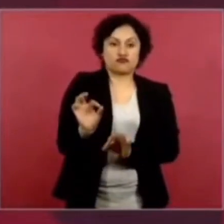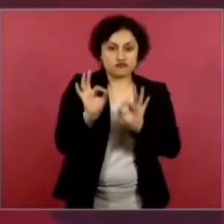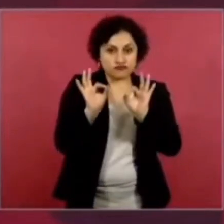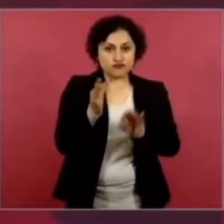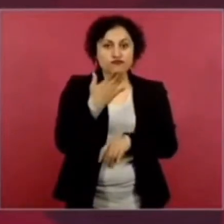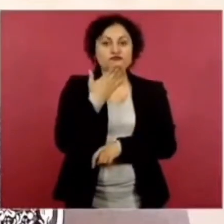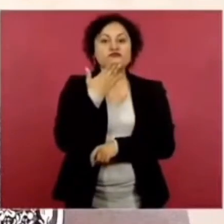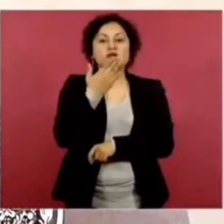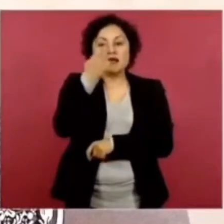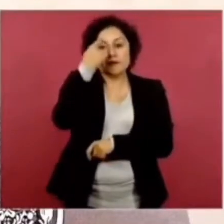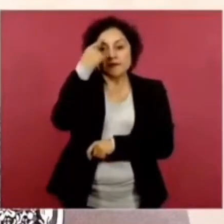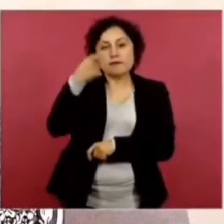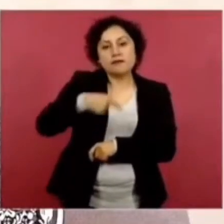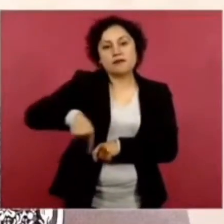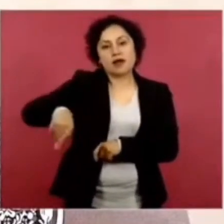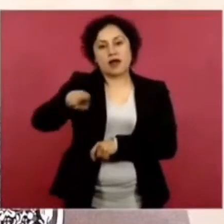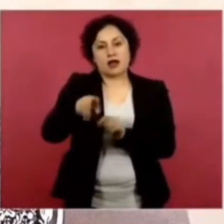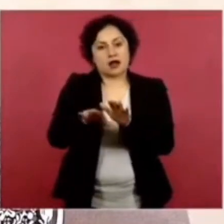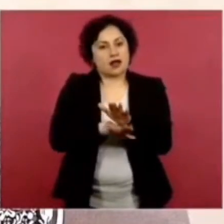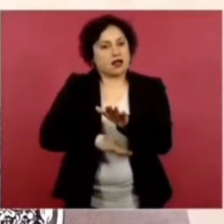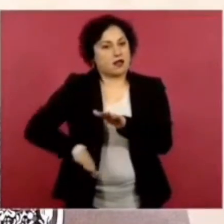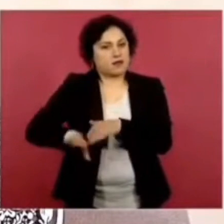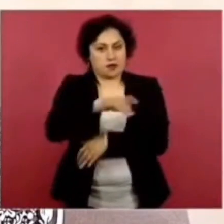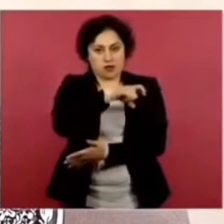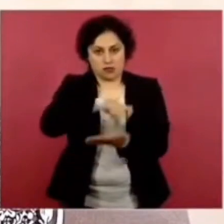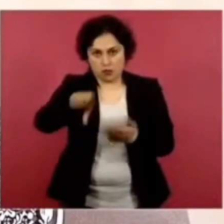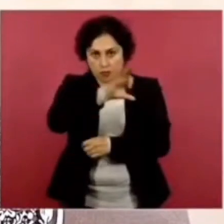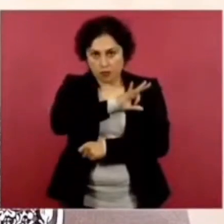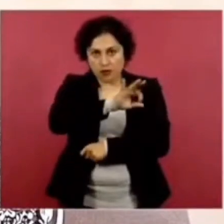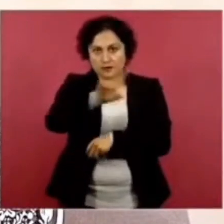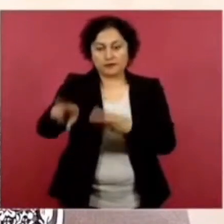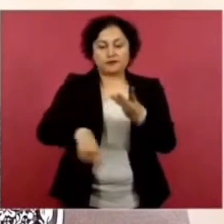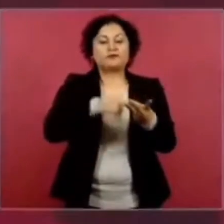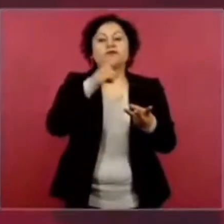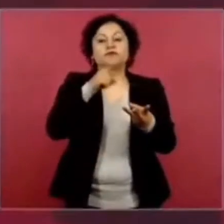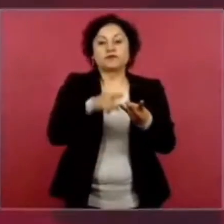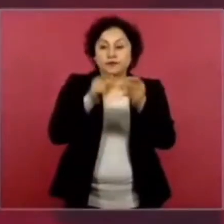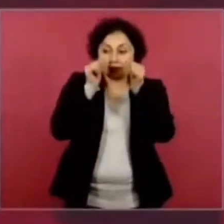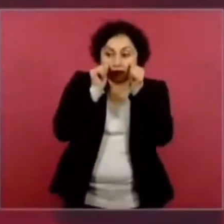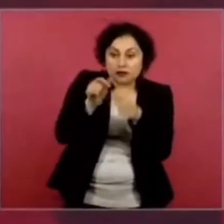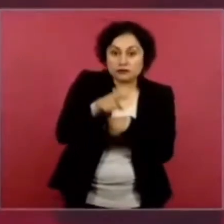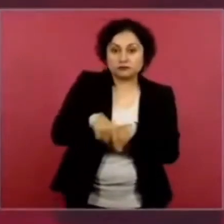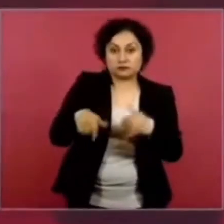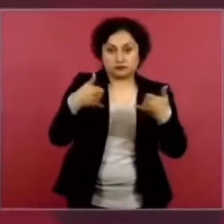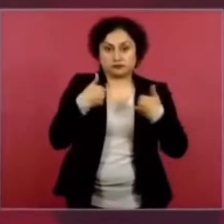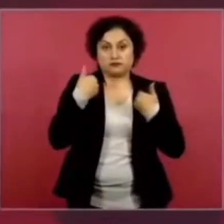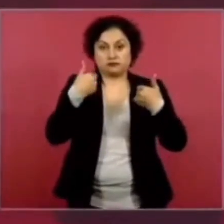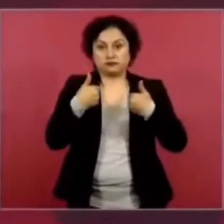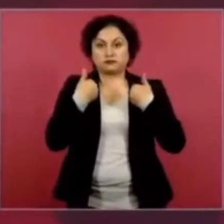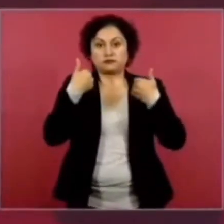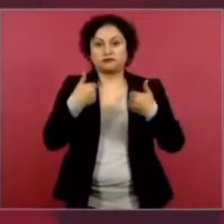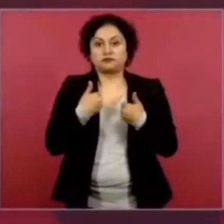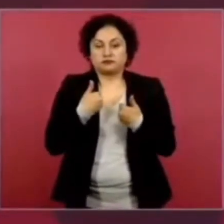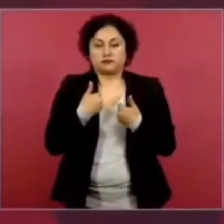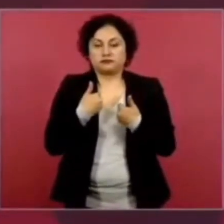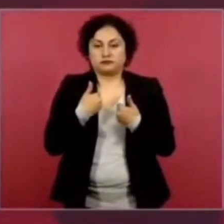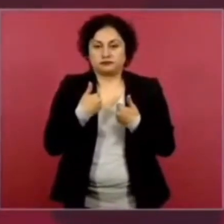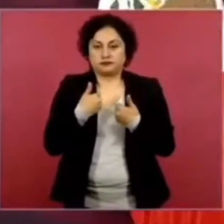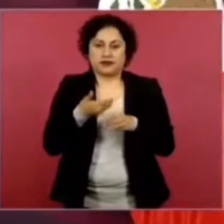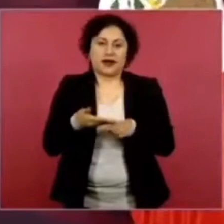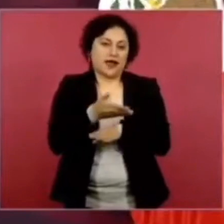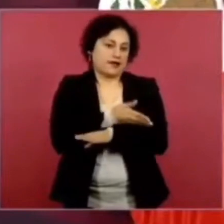para las necesidades básicas, si se atiende a los jóvenes, si no se hace lo de antes,